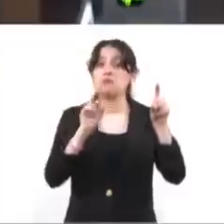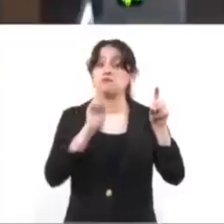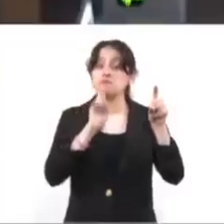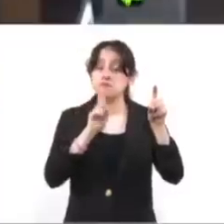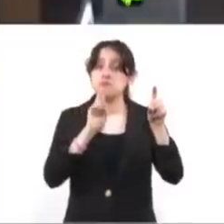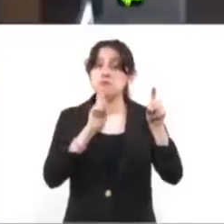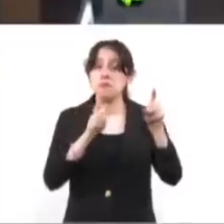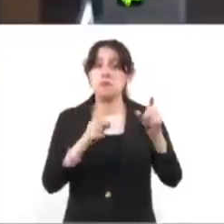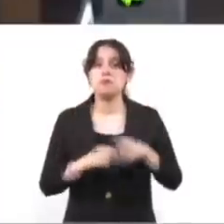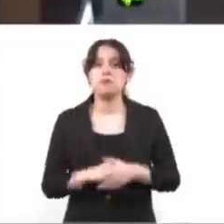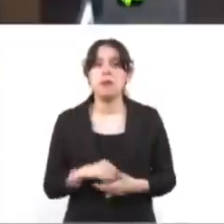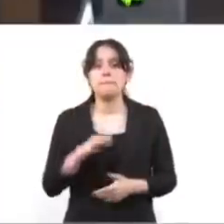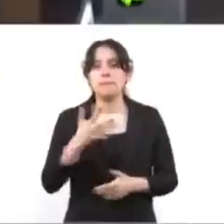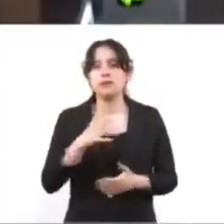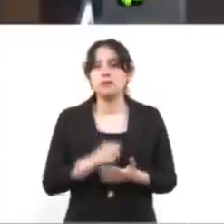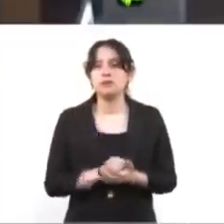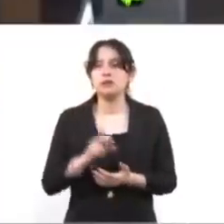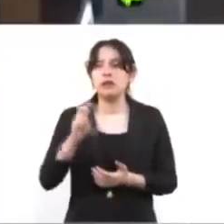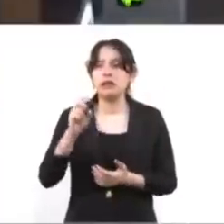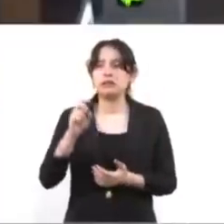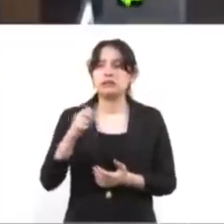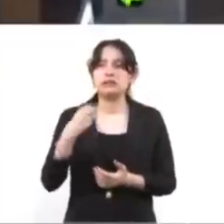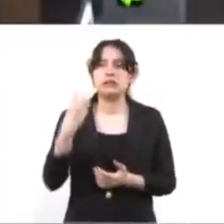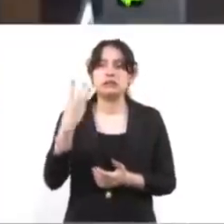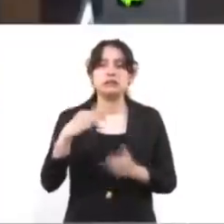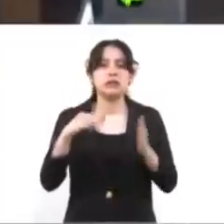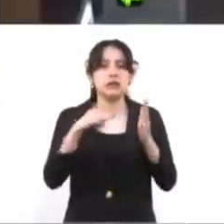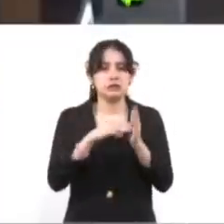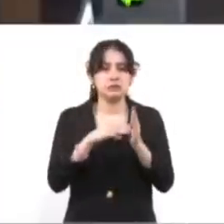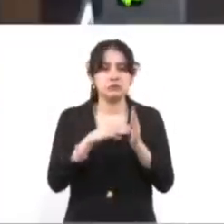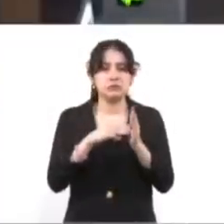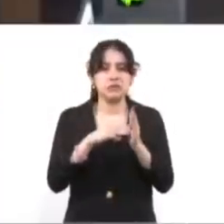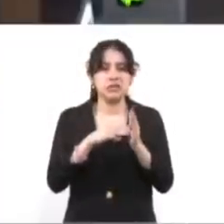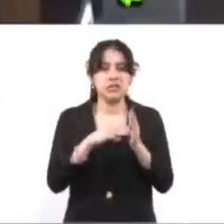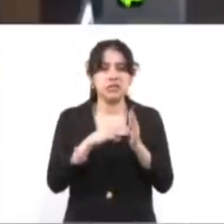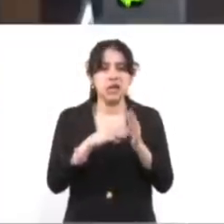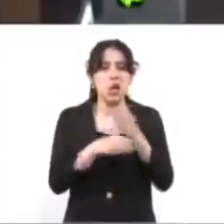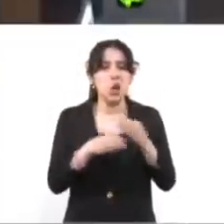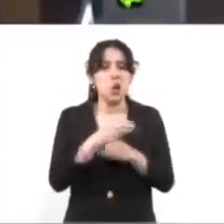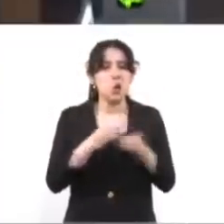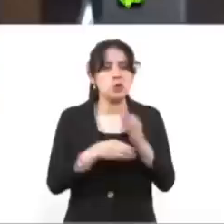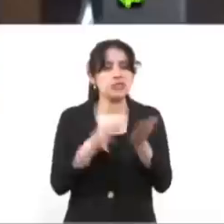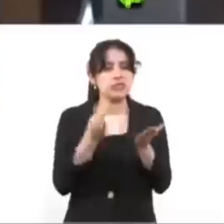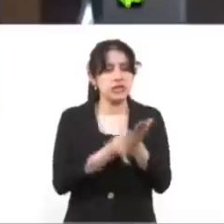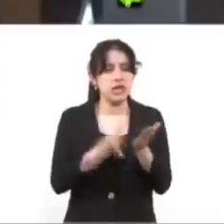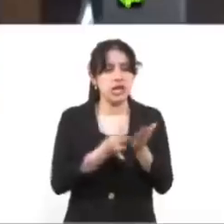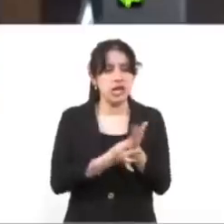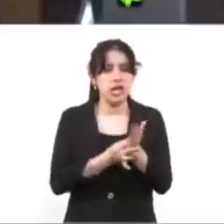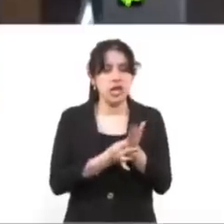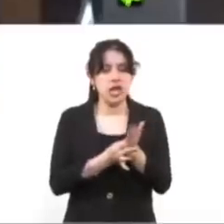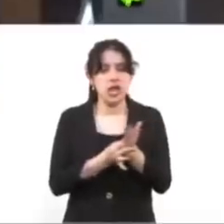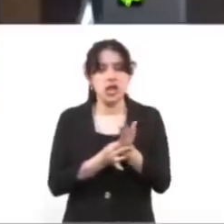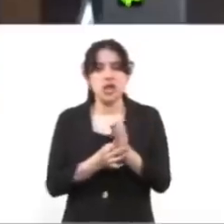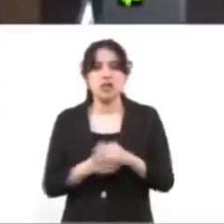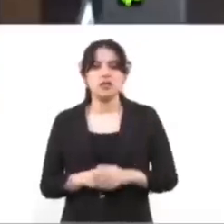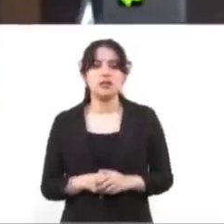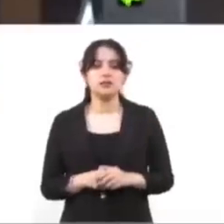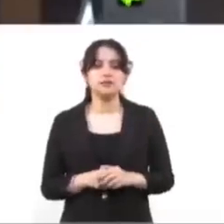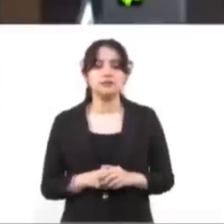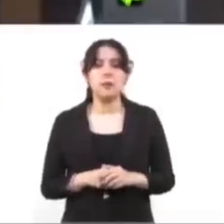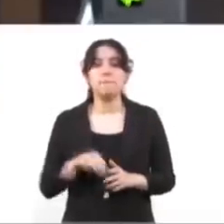la cerca de 33.700 piezas metálicas que tienen que fabricarse, prácticamente está